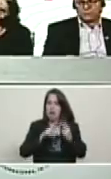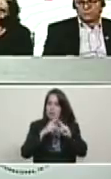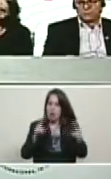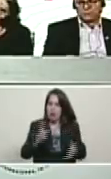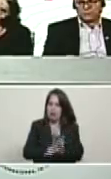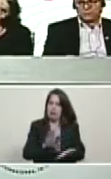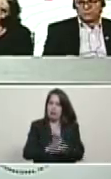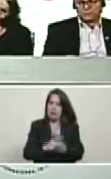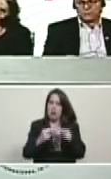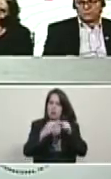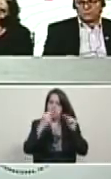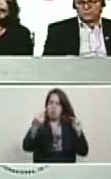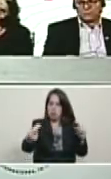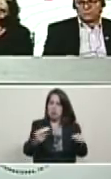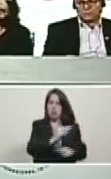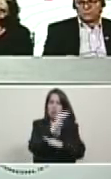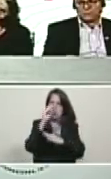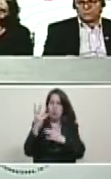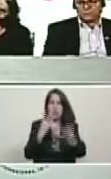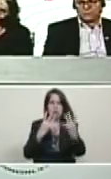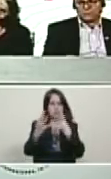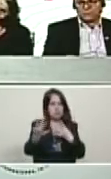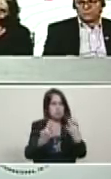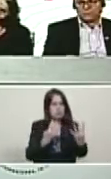pasar el puente bajo la protección